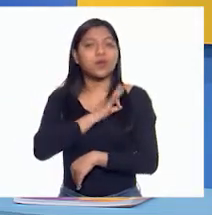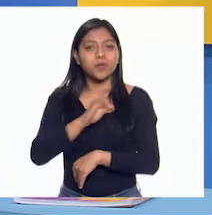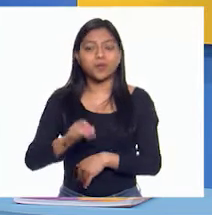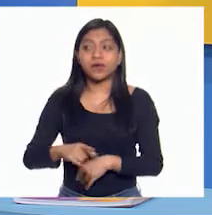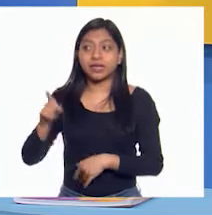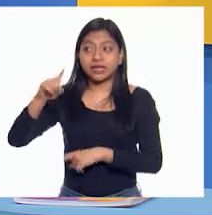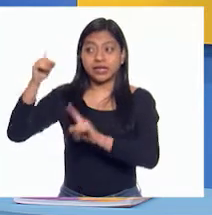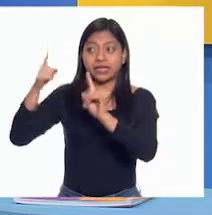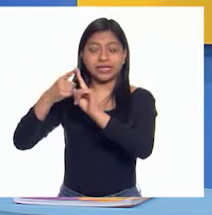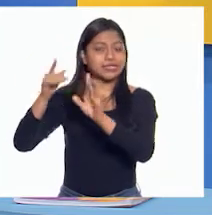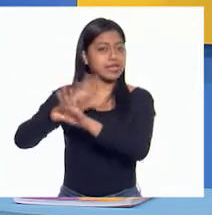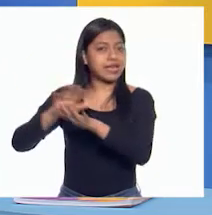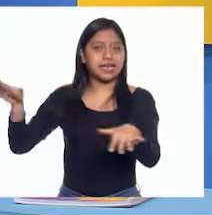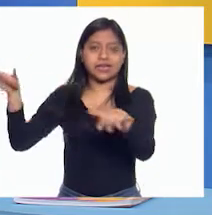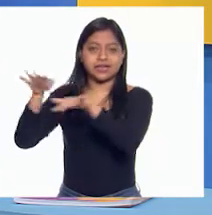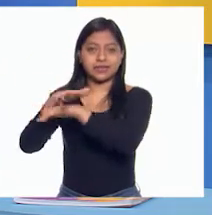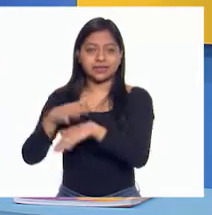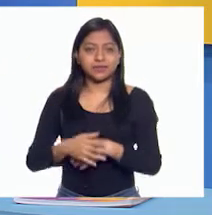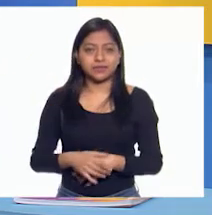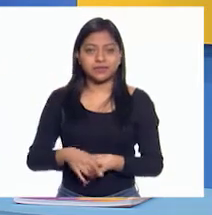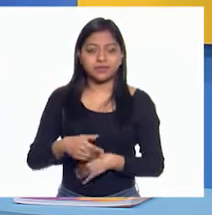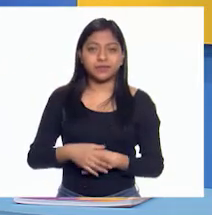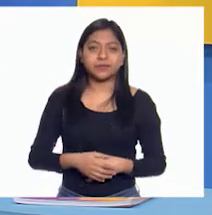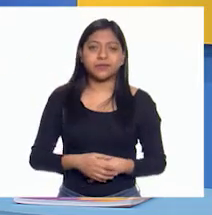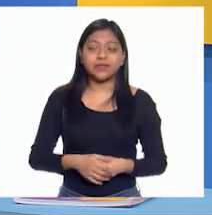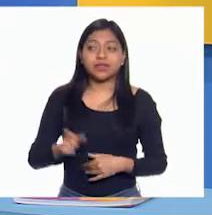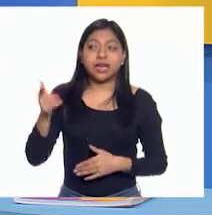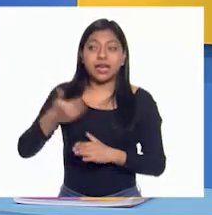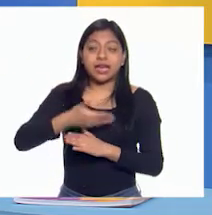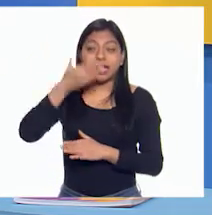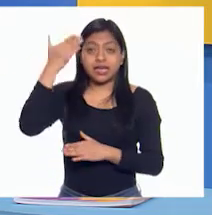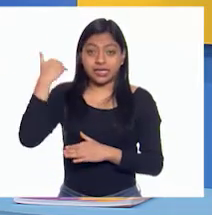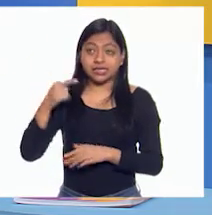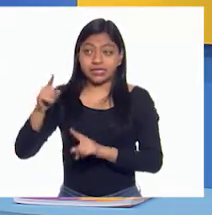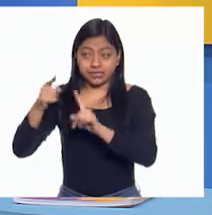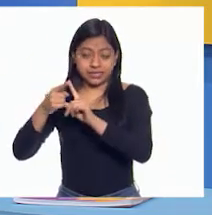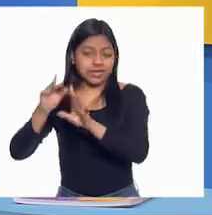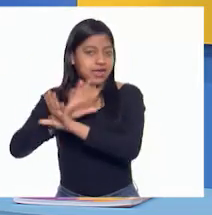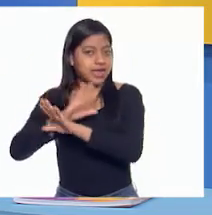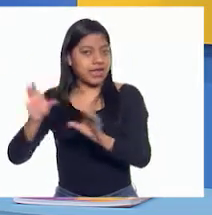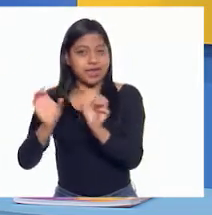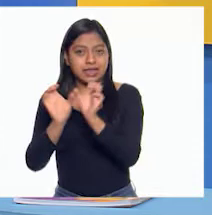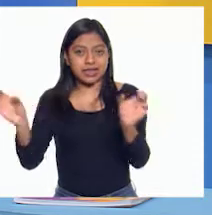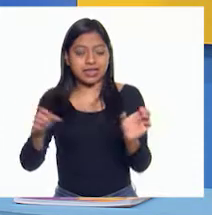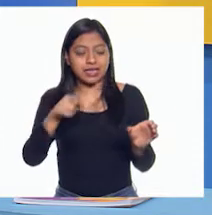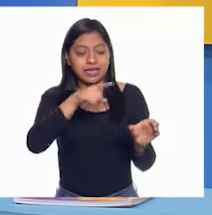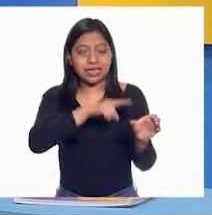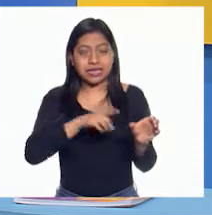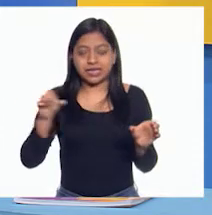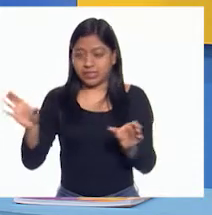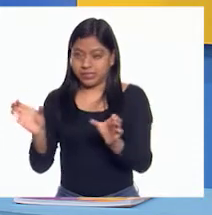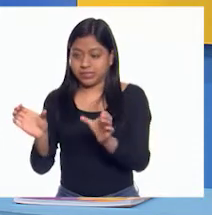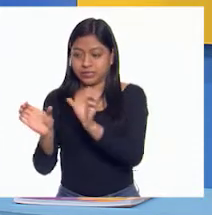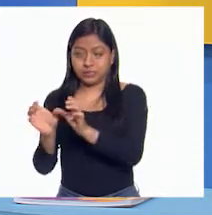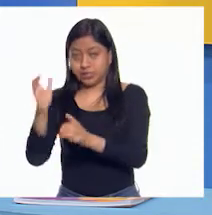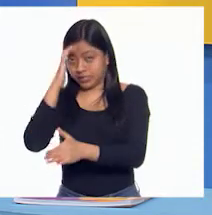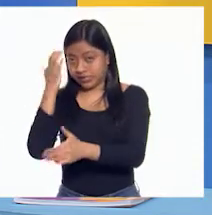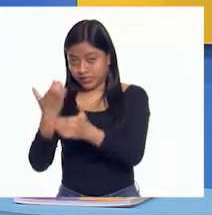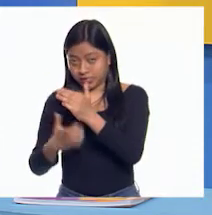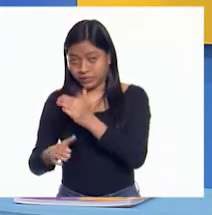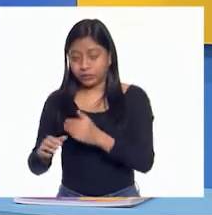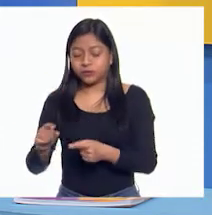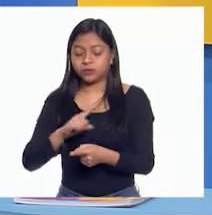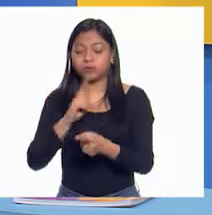iglesia durante la Edad Moderna. La iglesia cristiana se dividió en dos grandes ramas, la iglesia católica, apostólica y